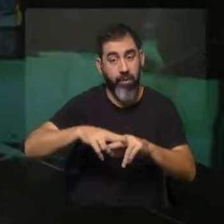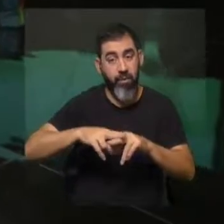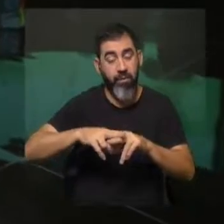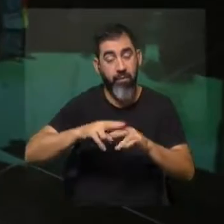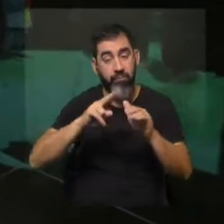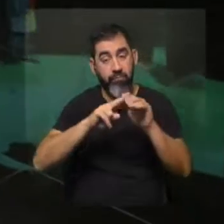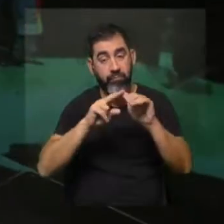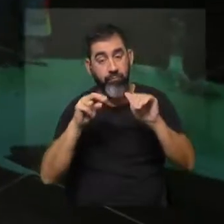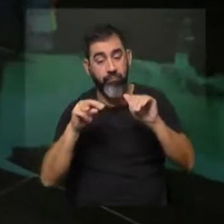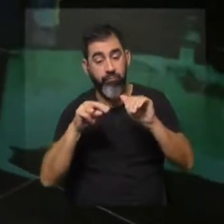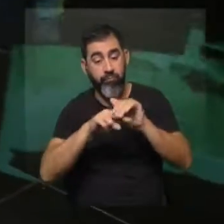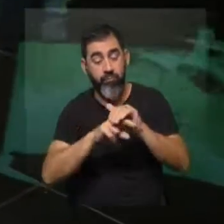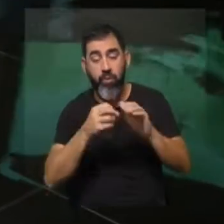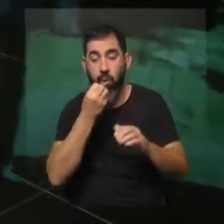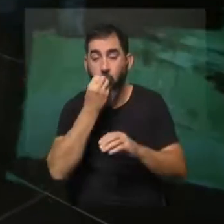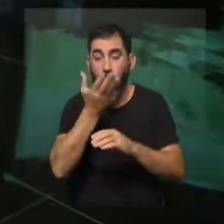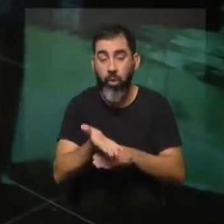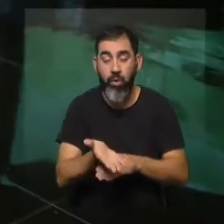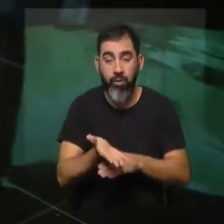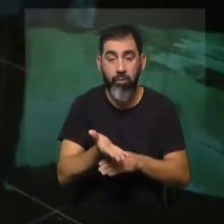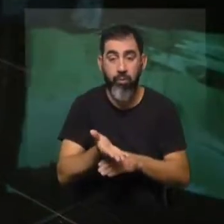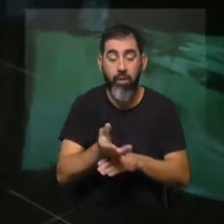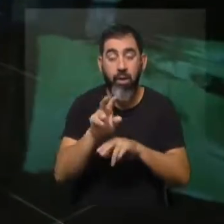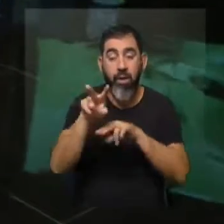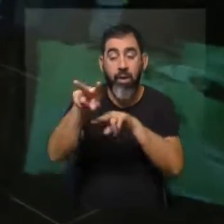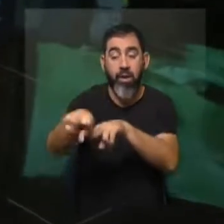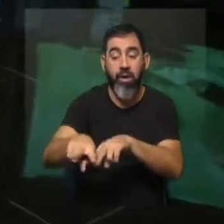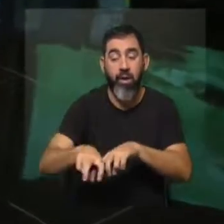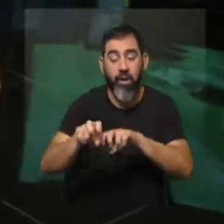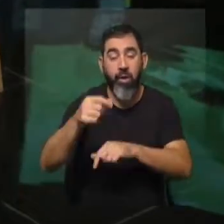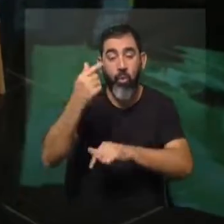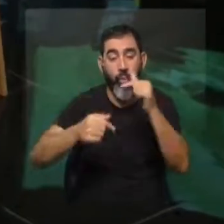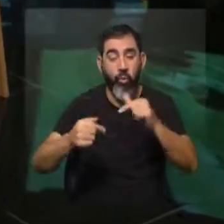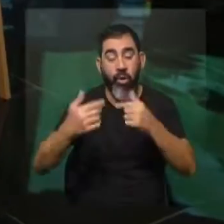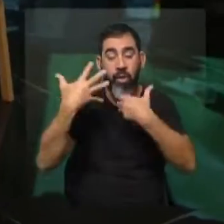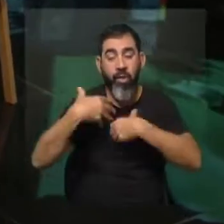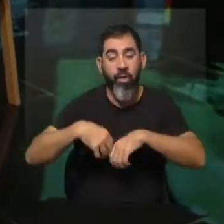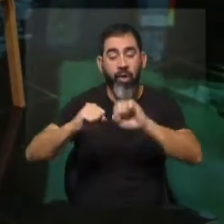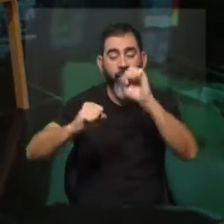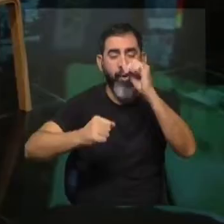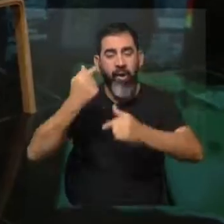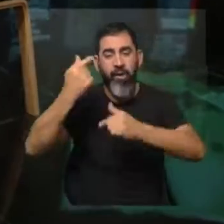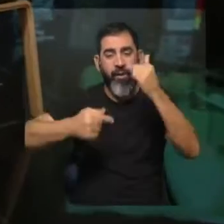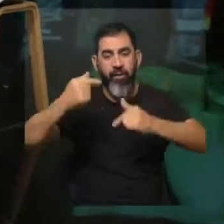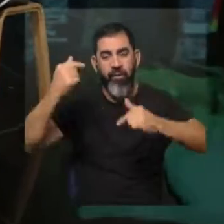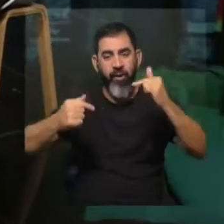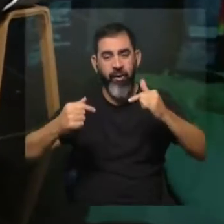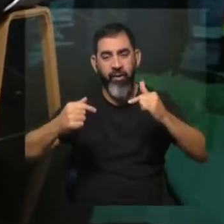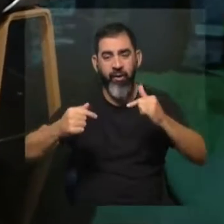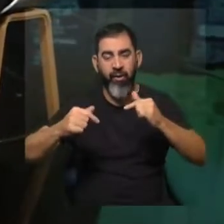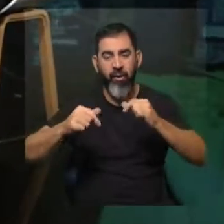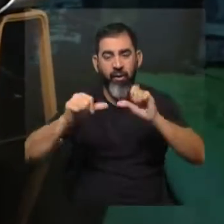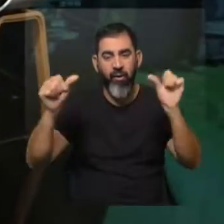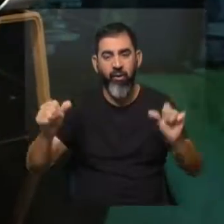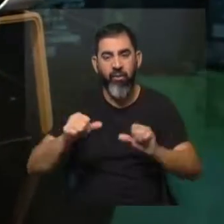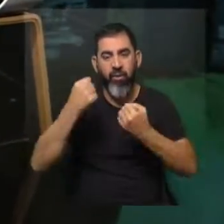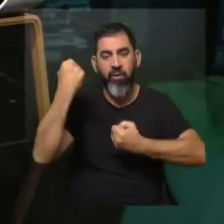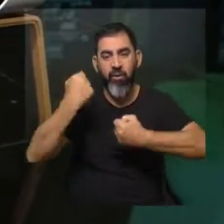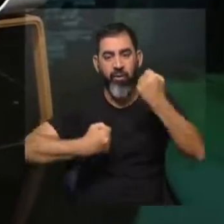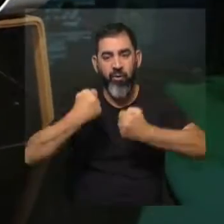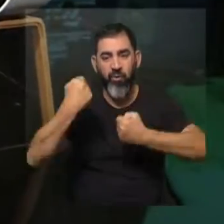irradiadores que son beneficiosos para la agricultura, detectores de muy diversos tipos que se utilizan en la